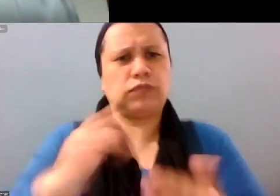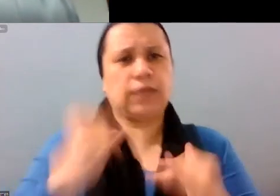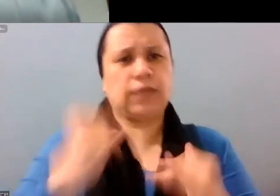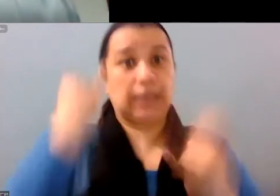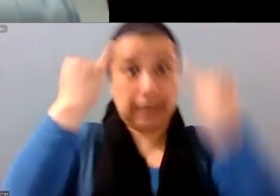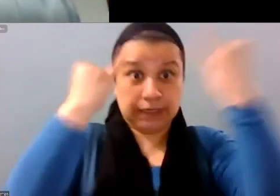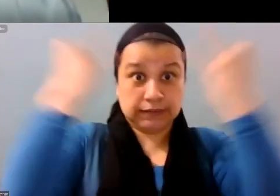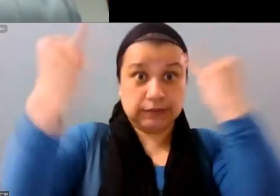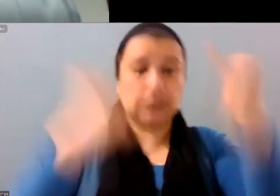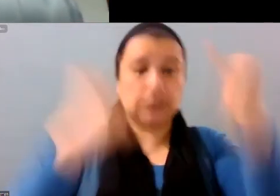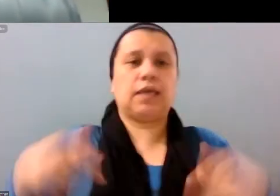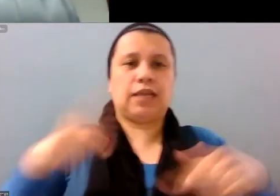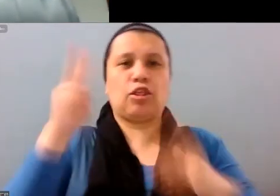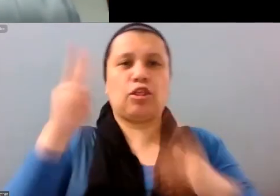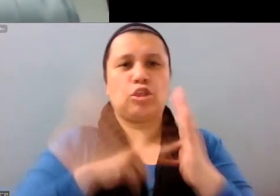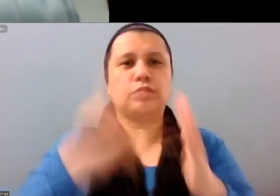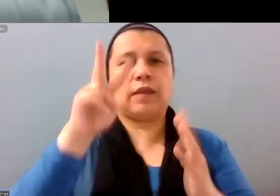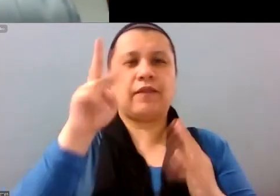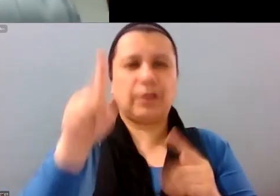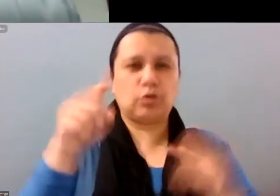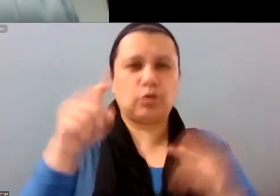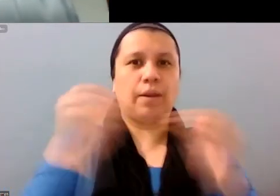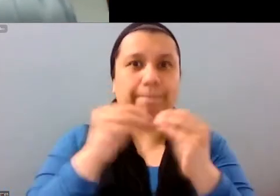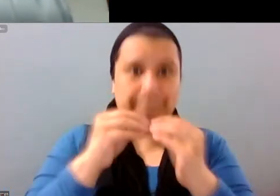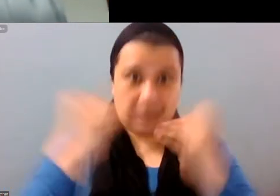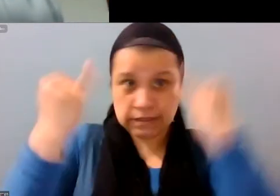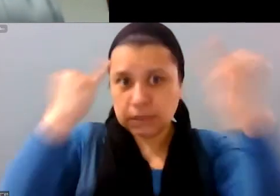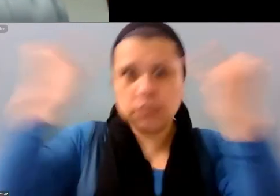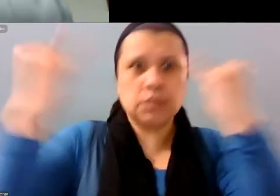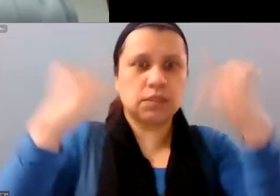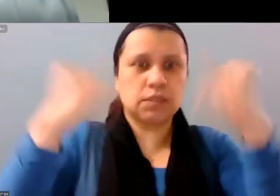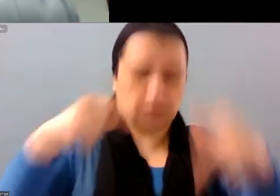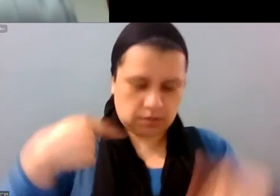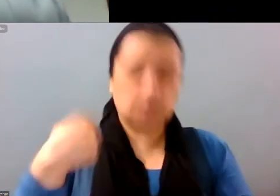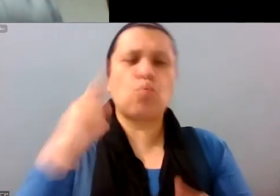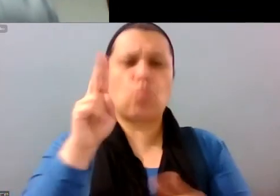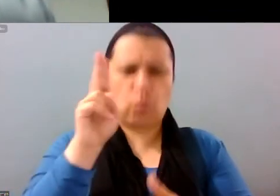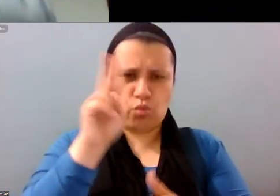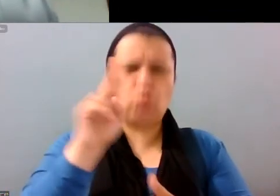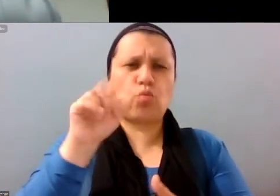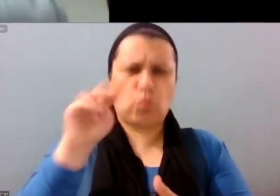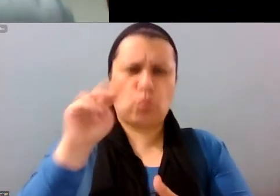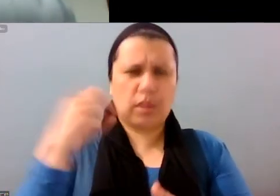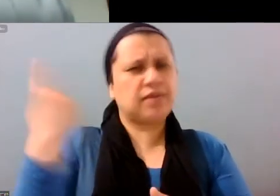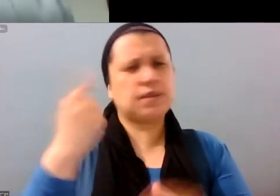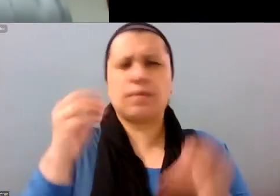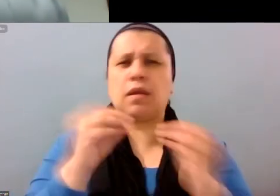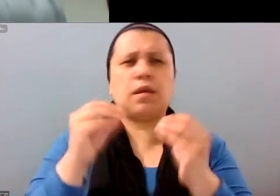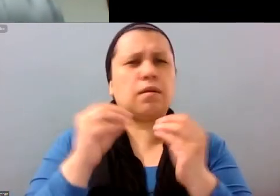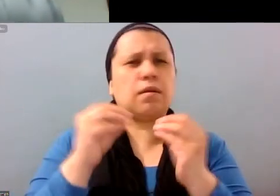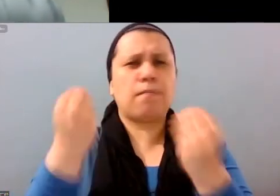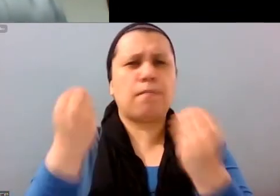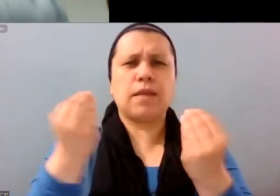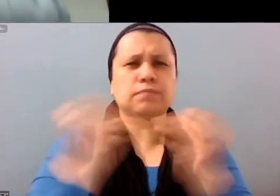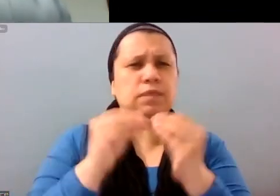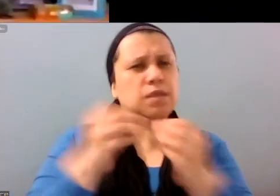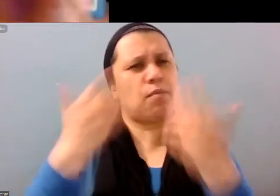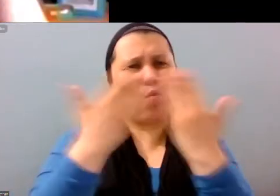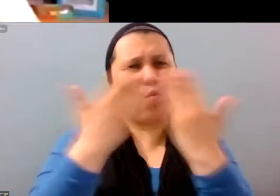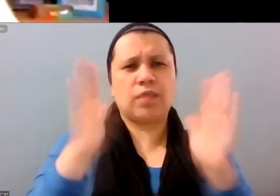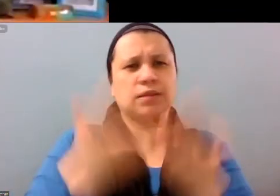requiere más de esas iniciativas y de parte de la UNED habrá muchas y estarán las puertas totalmente abiertas muchas